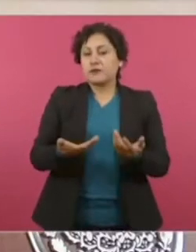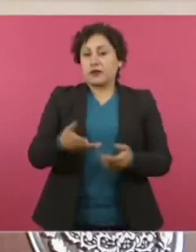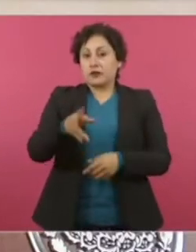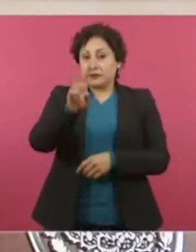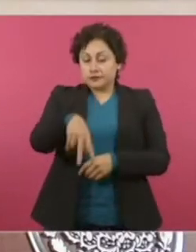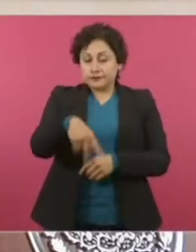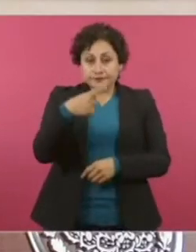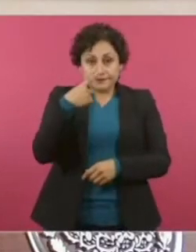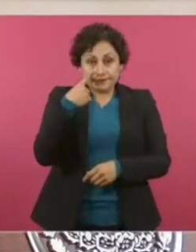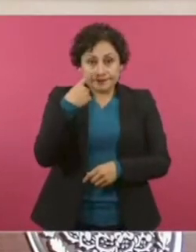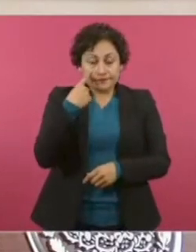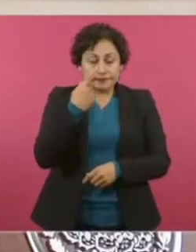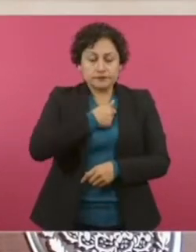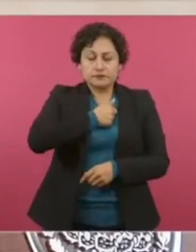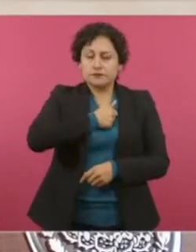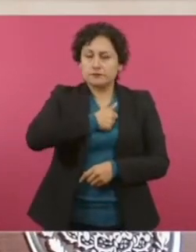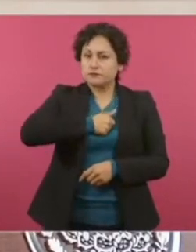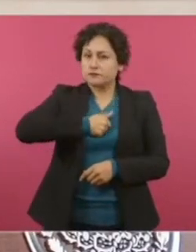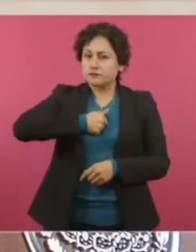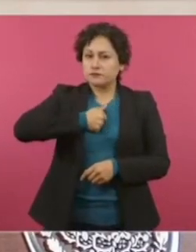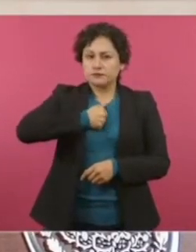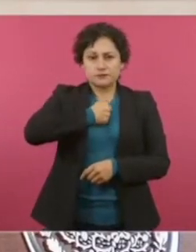lamentable, muy triste